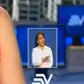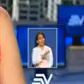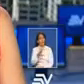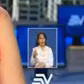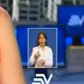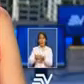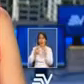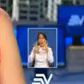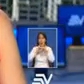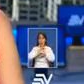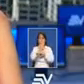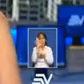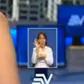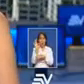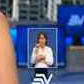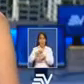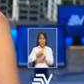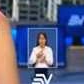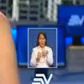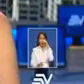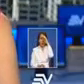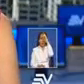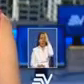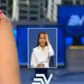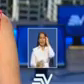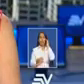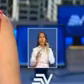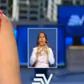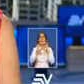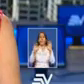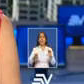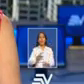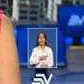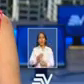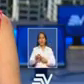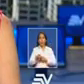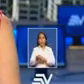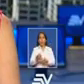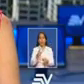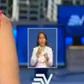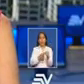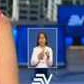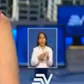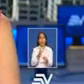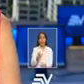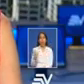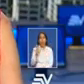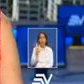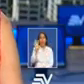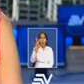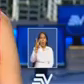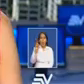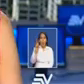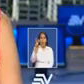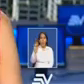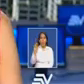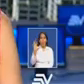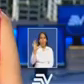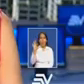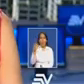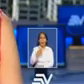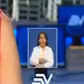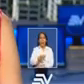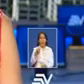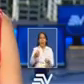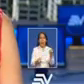Son las 8 de la mañana con 9 minutos. La empresa municipal de aseo en Quito denuncia que en 2020 cada 9 días